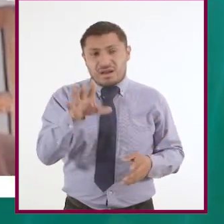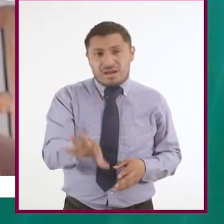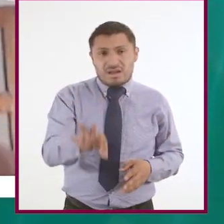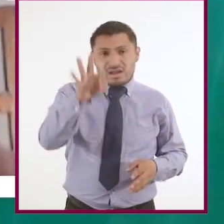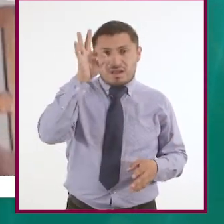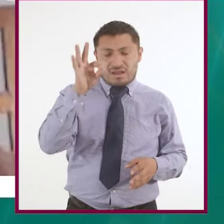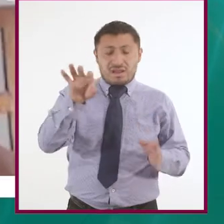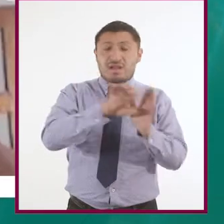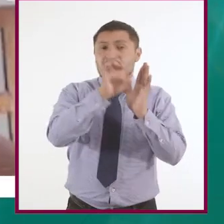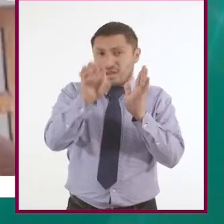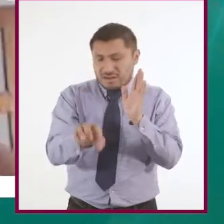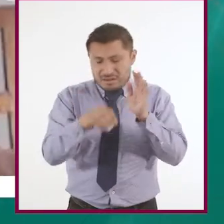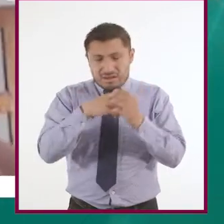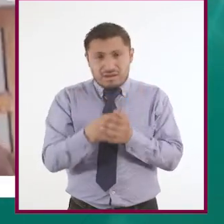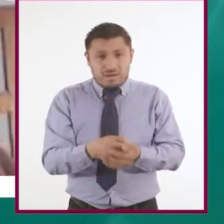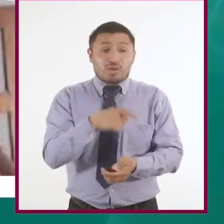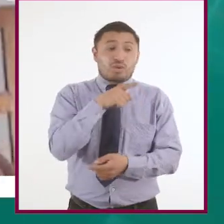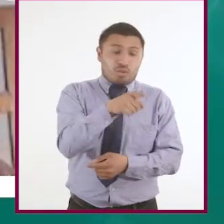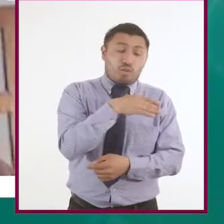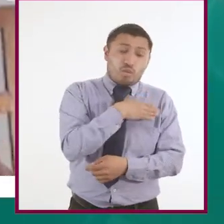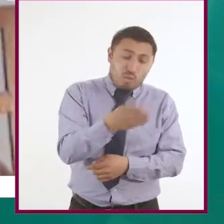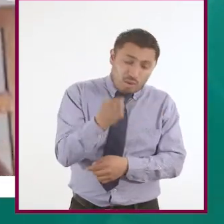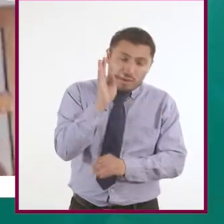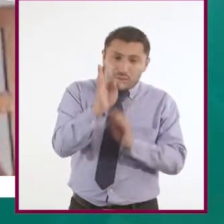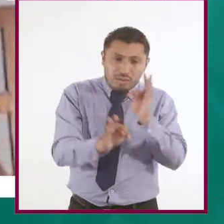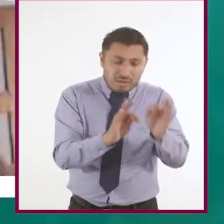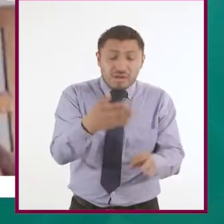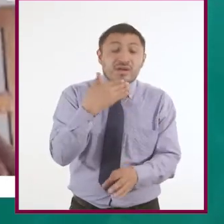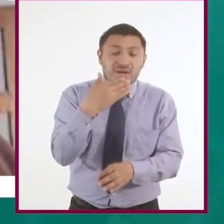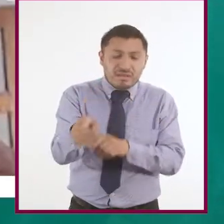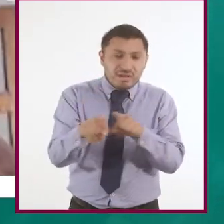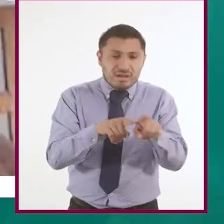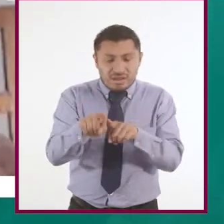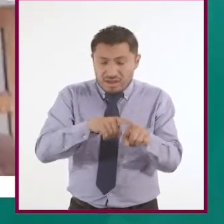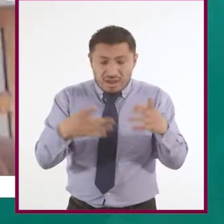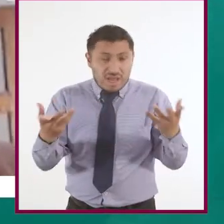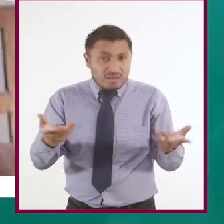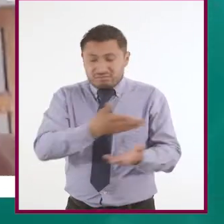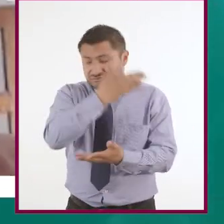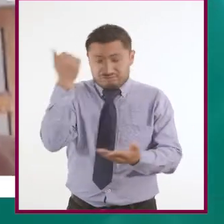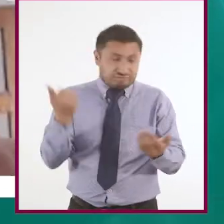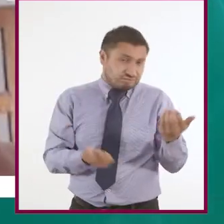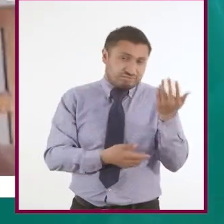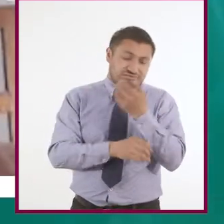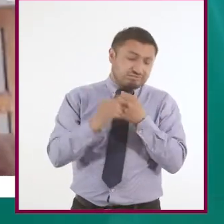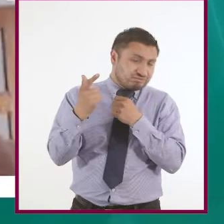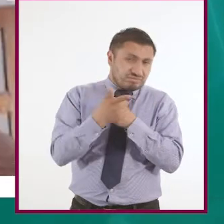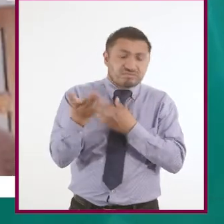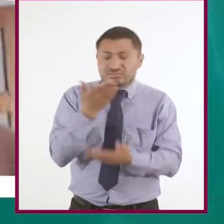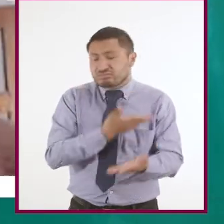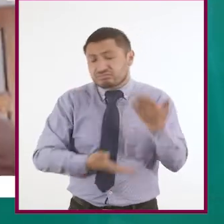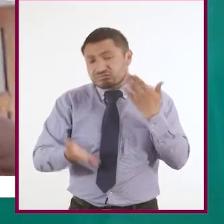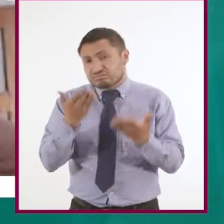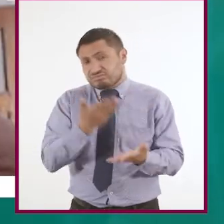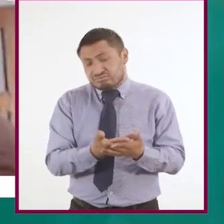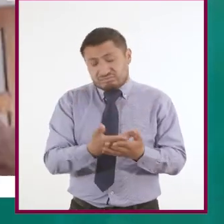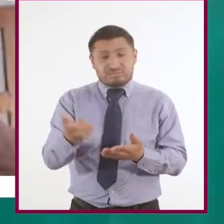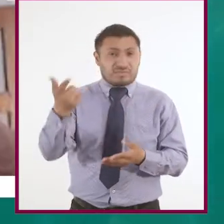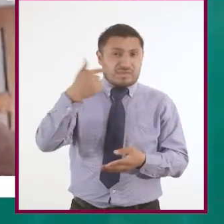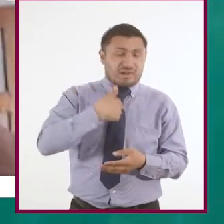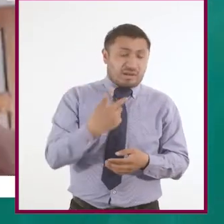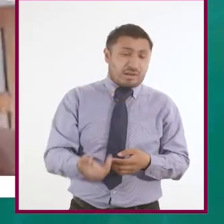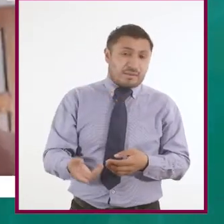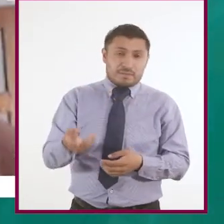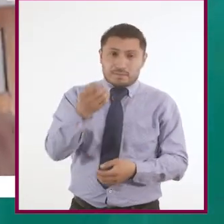escoger entre, por ejemplo, ser bueno con nuestro hermano, qué sé yo, compartir y comerme yo